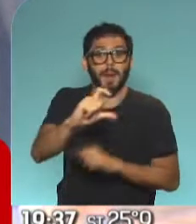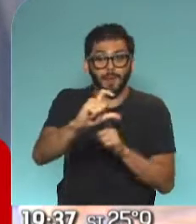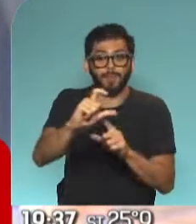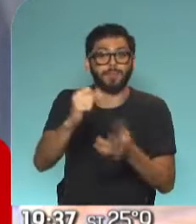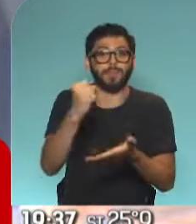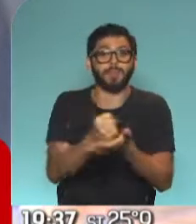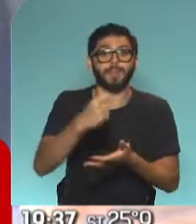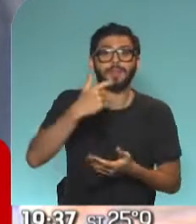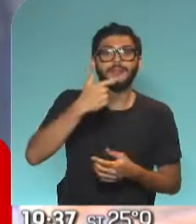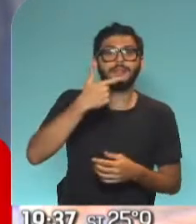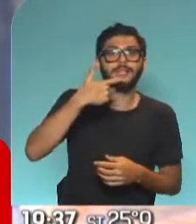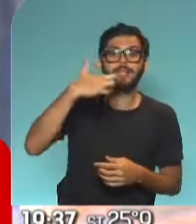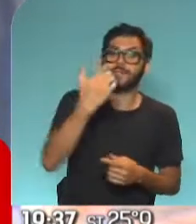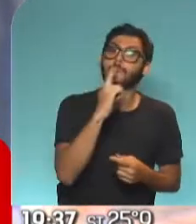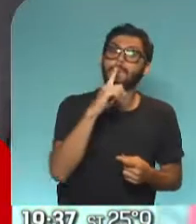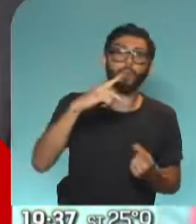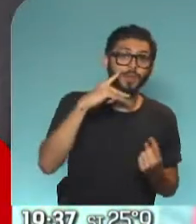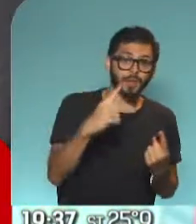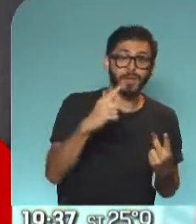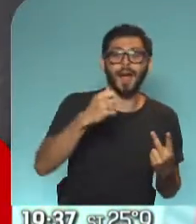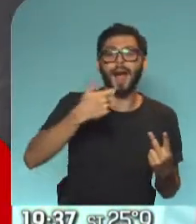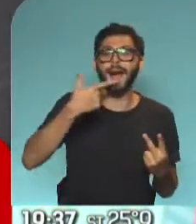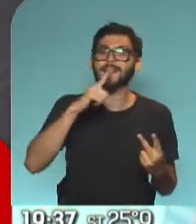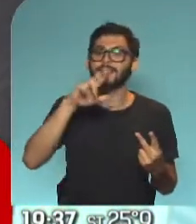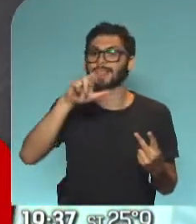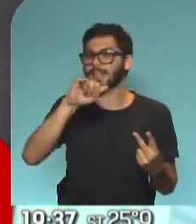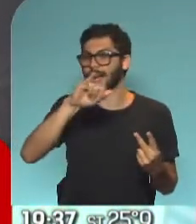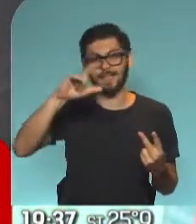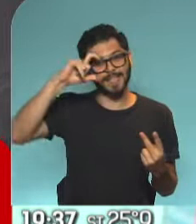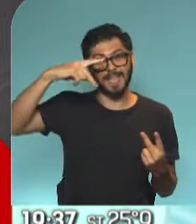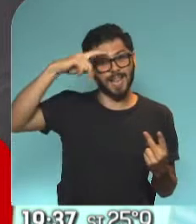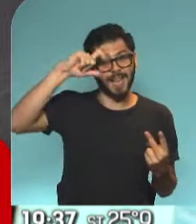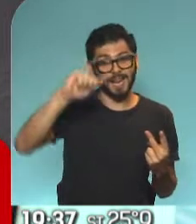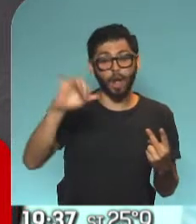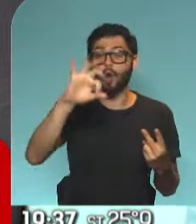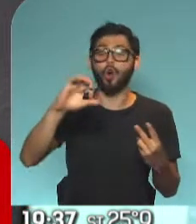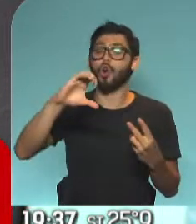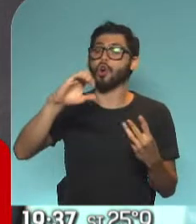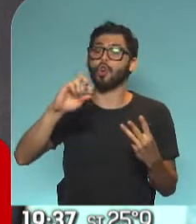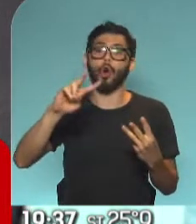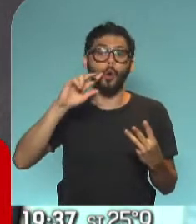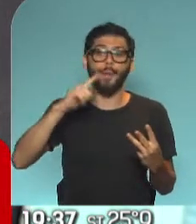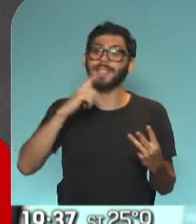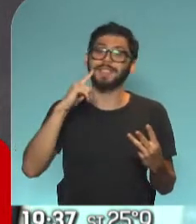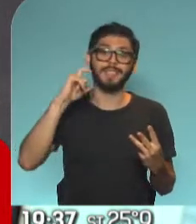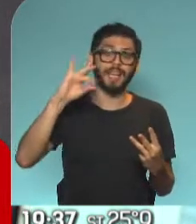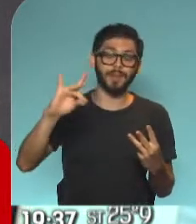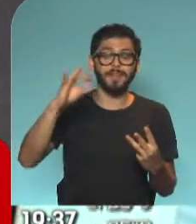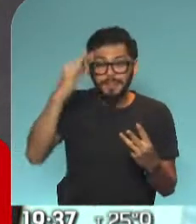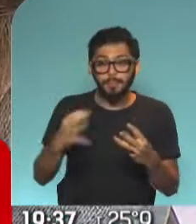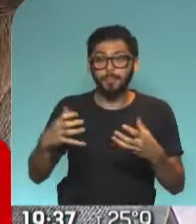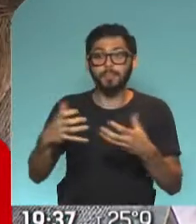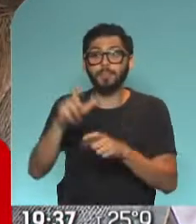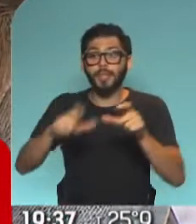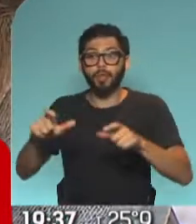Sputnik, AstraZeneca o Covishield, siempre priorizando a los grupos de riesgo. Lo decía Juan Manuel Castelli, la idea